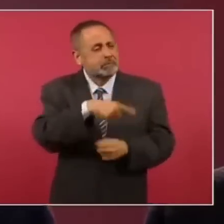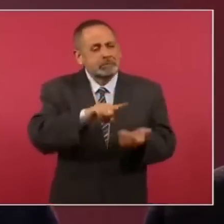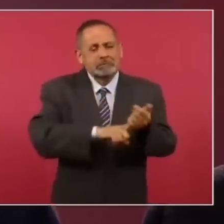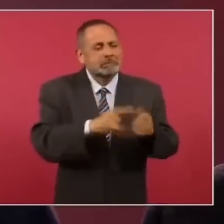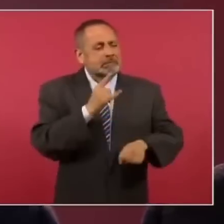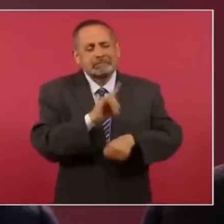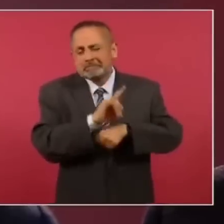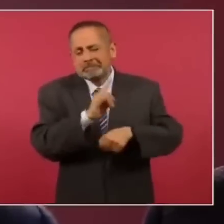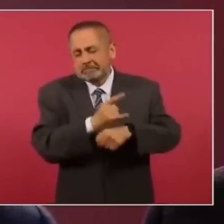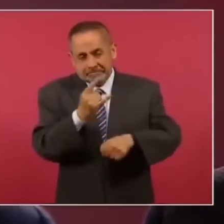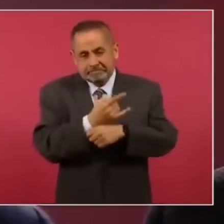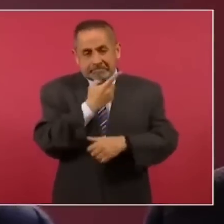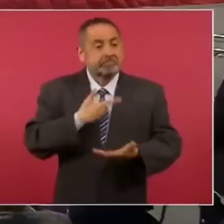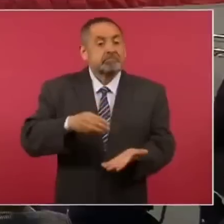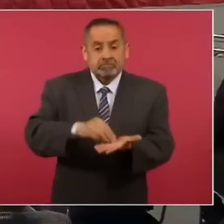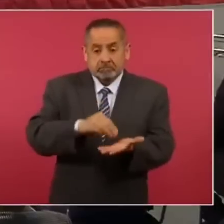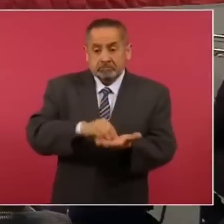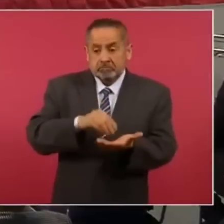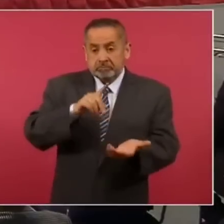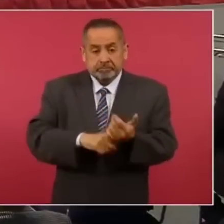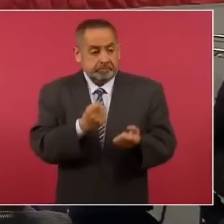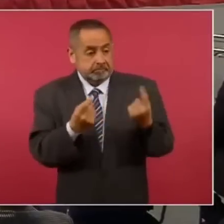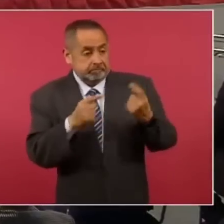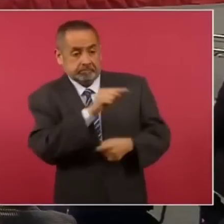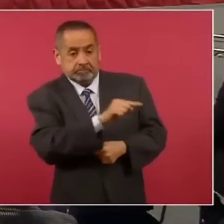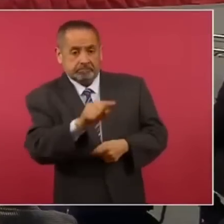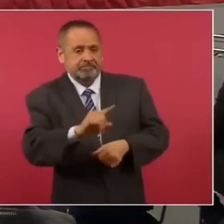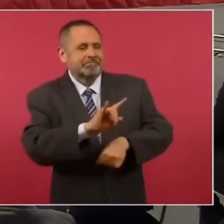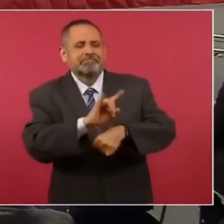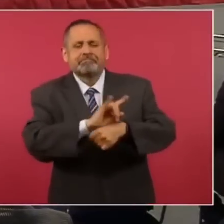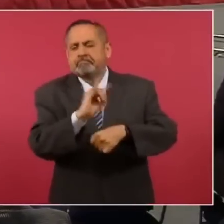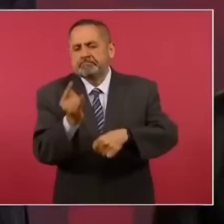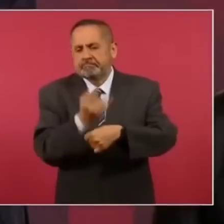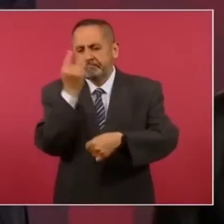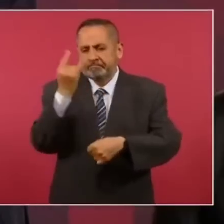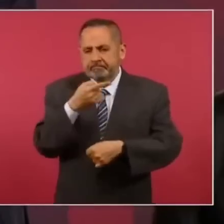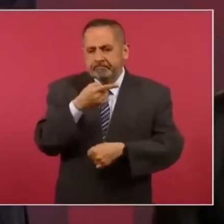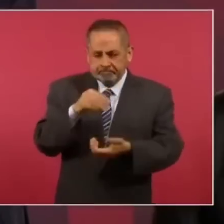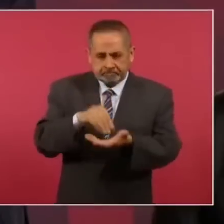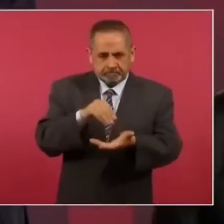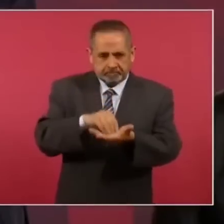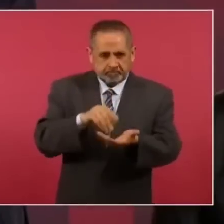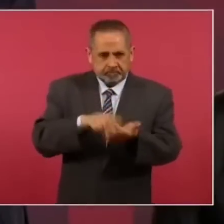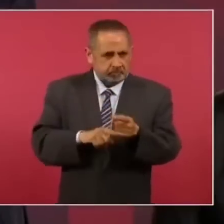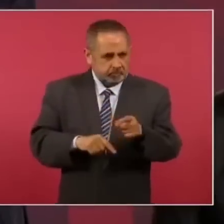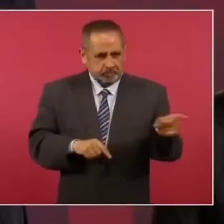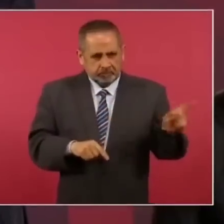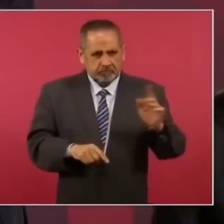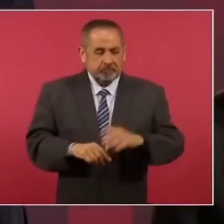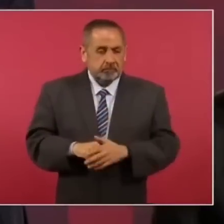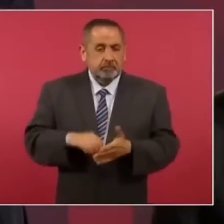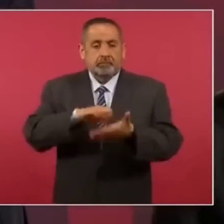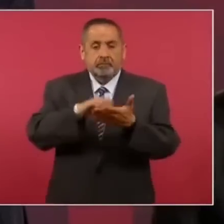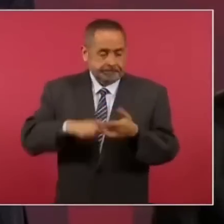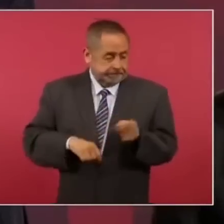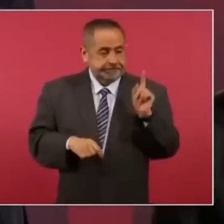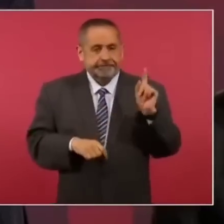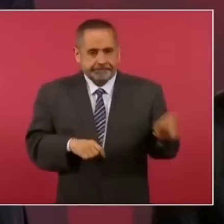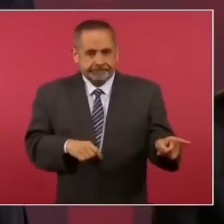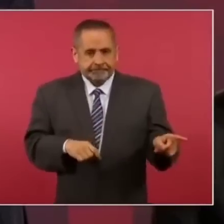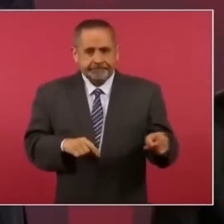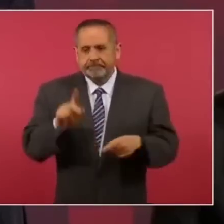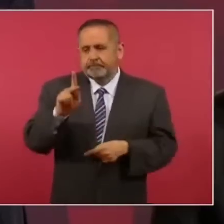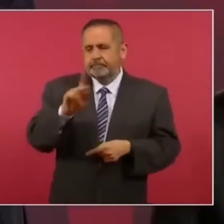todavía prevalece como es el caso del